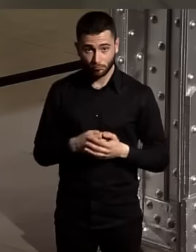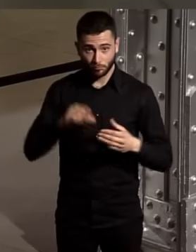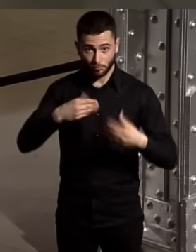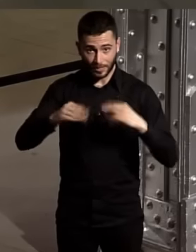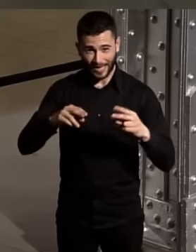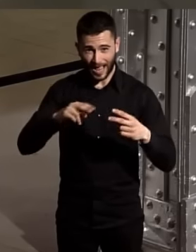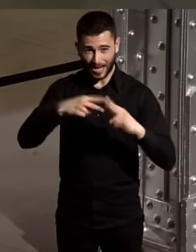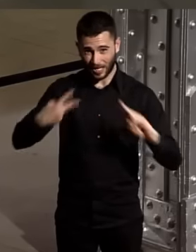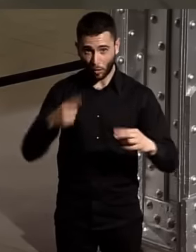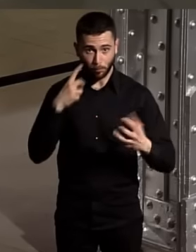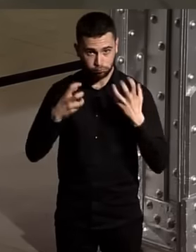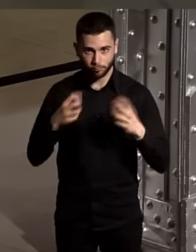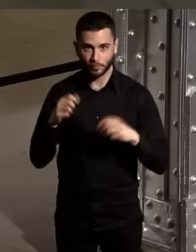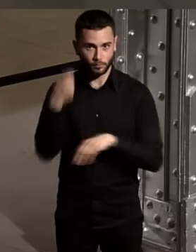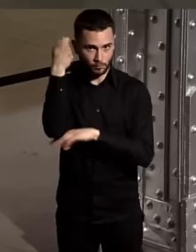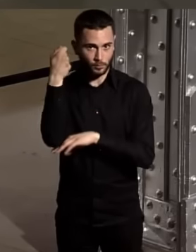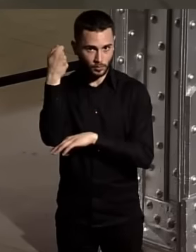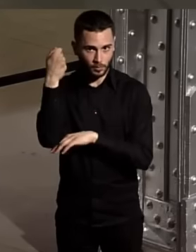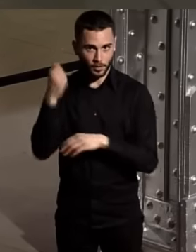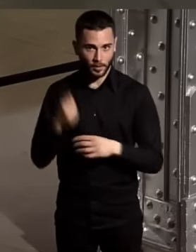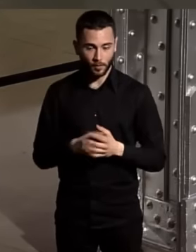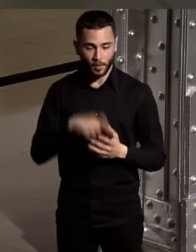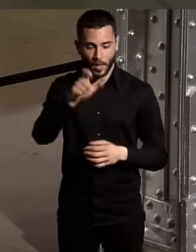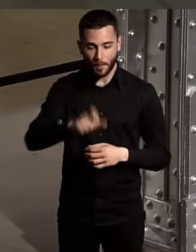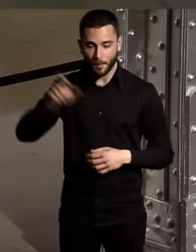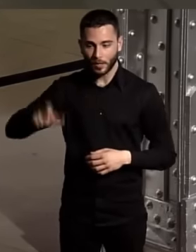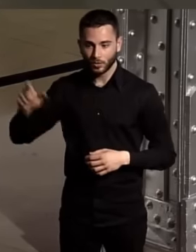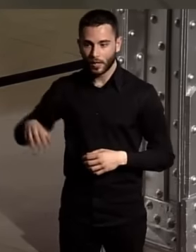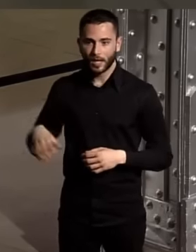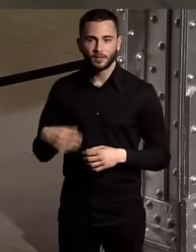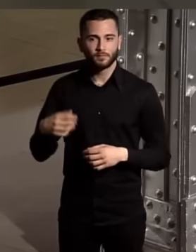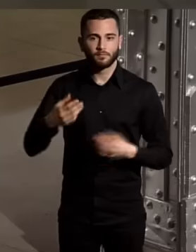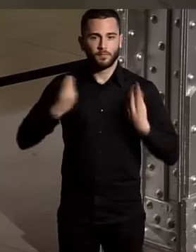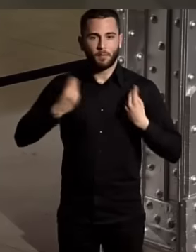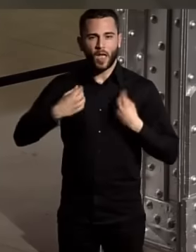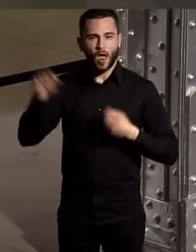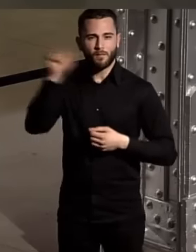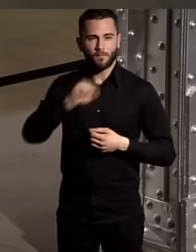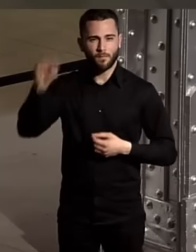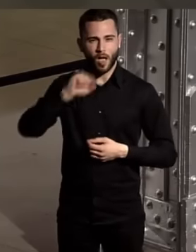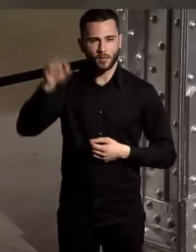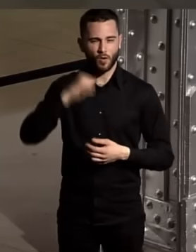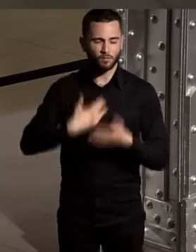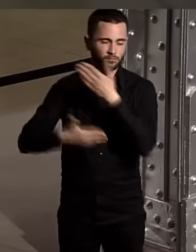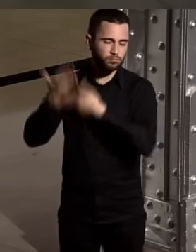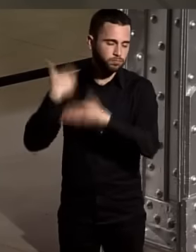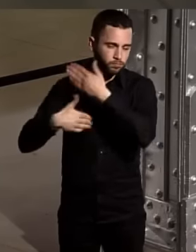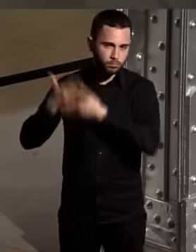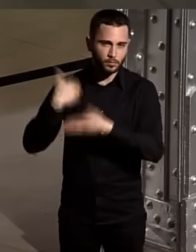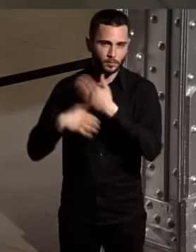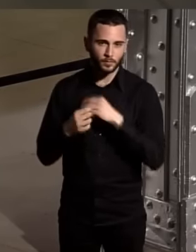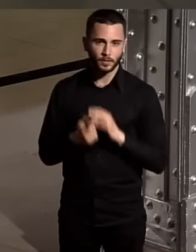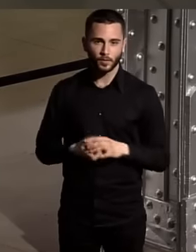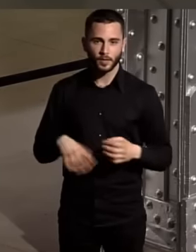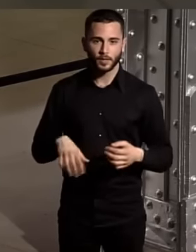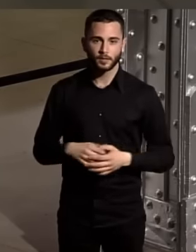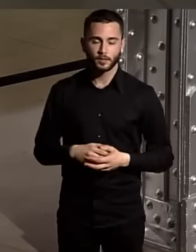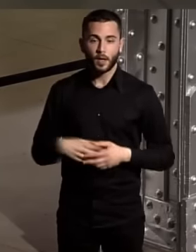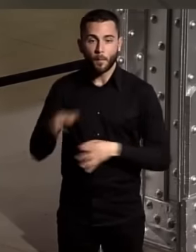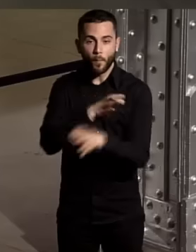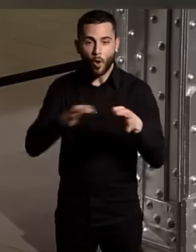apreciables de varios individuos de hace medio millón de años entonces claro eh que se han conservado estas moléculas